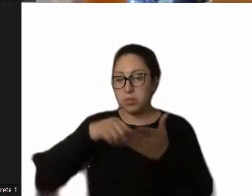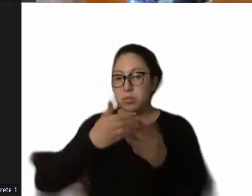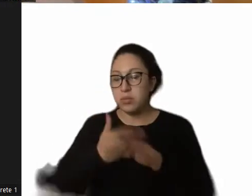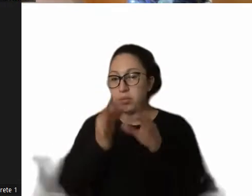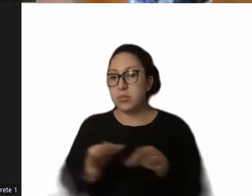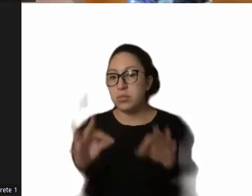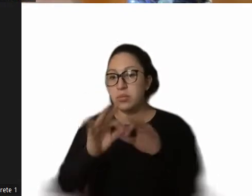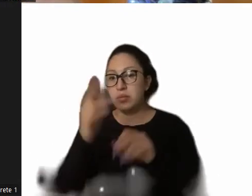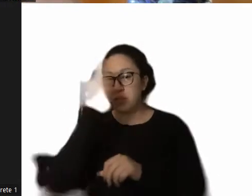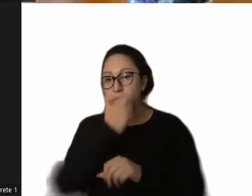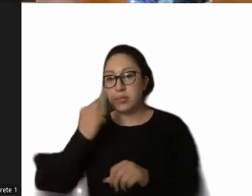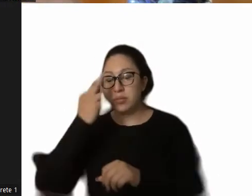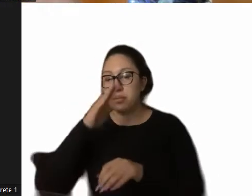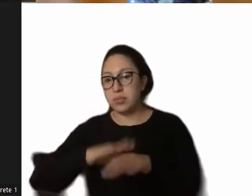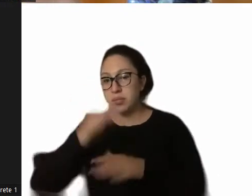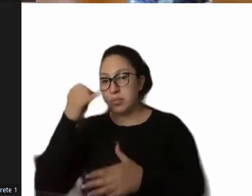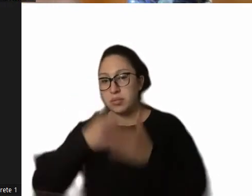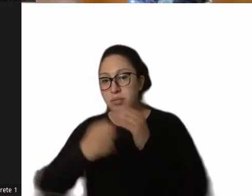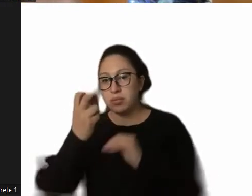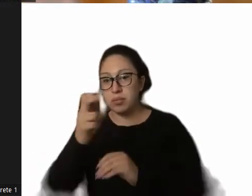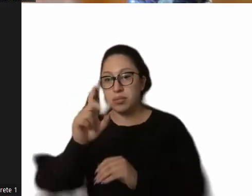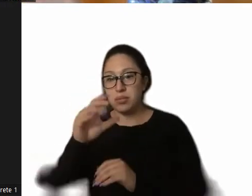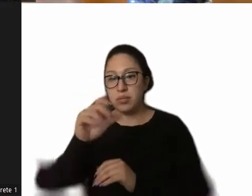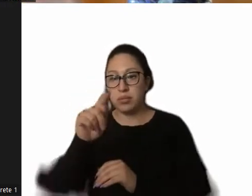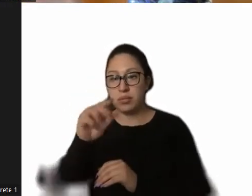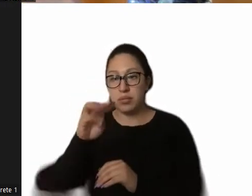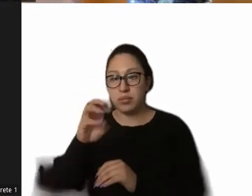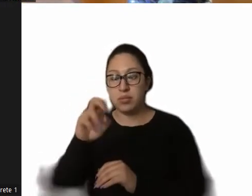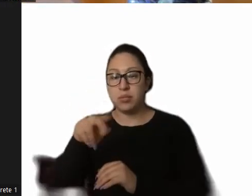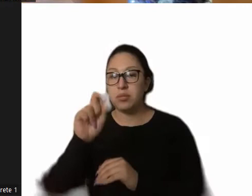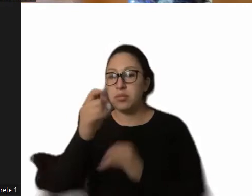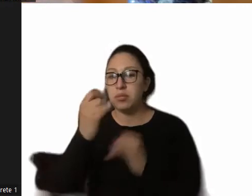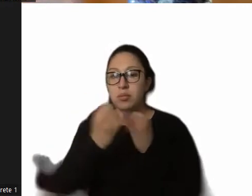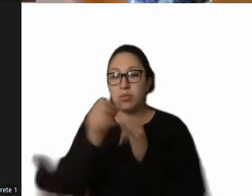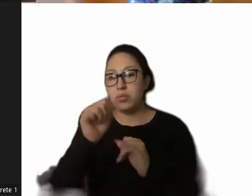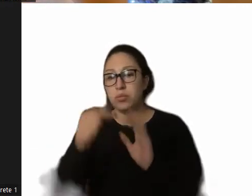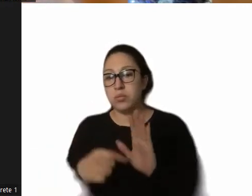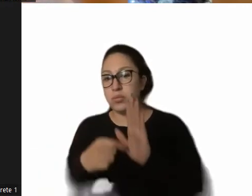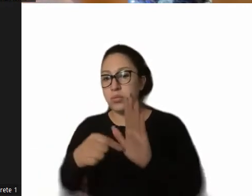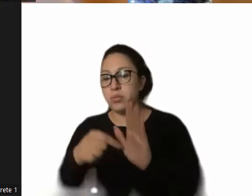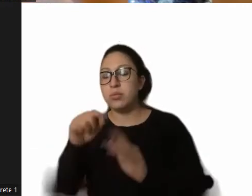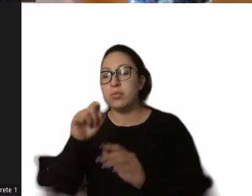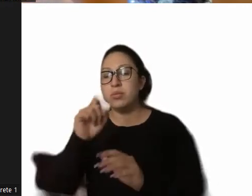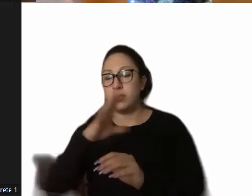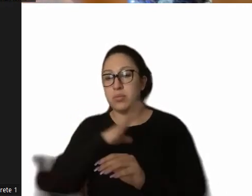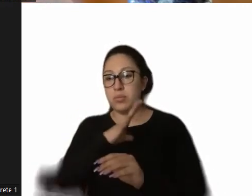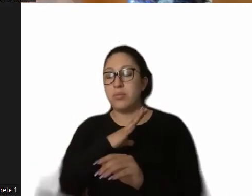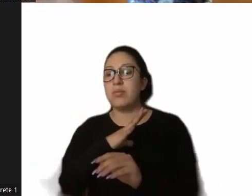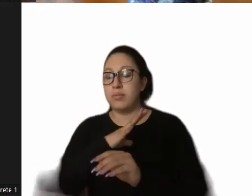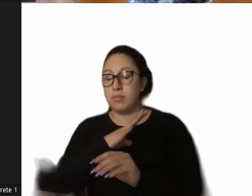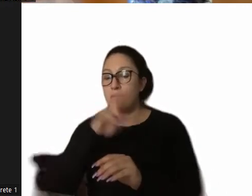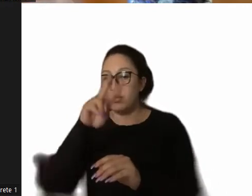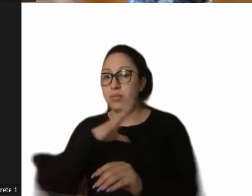este dictamen así como nos lo están presentando, porque efectivamente tiene pues grandes errores que